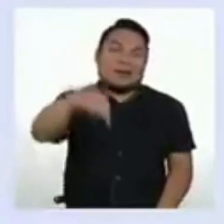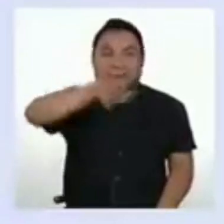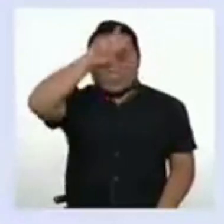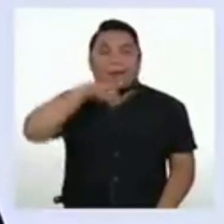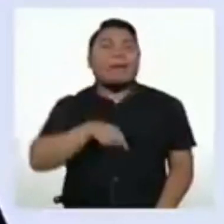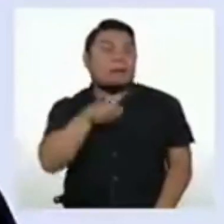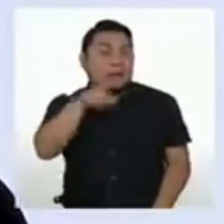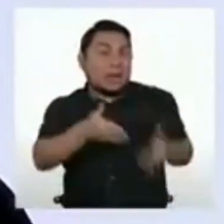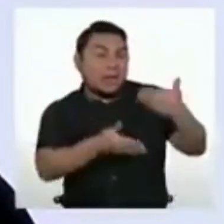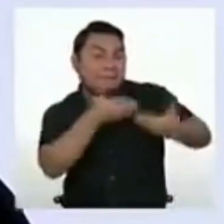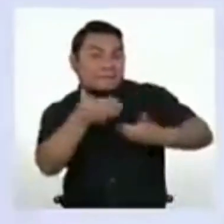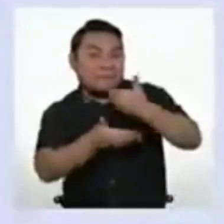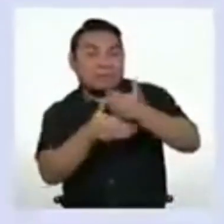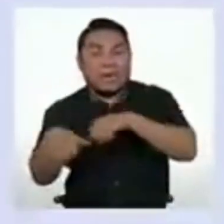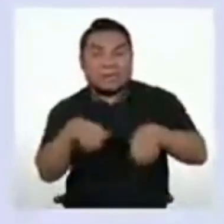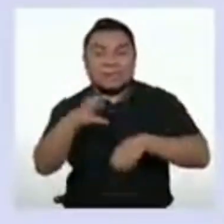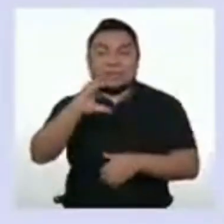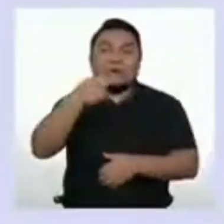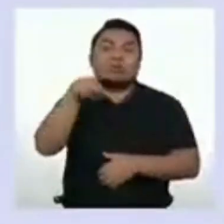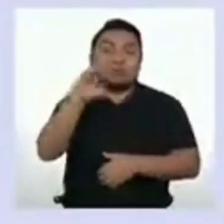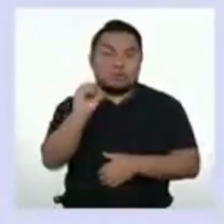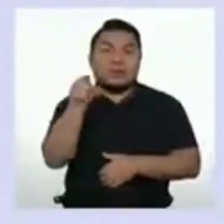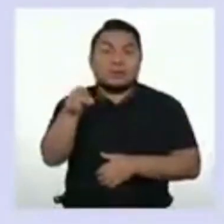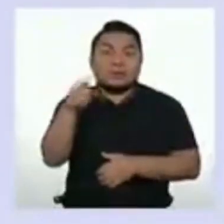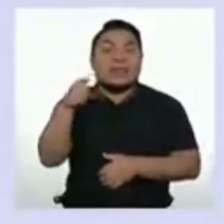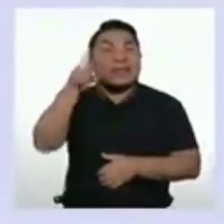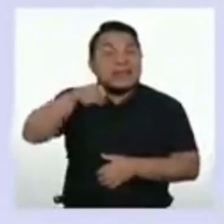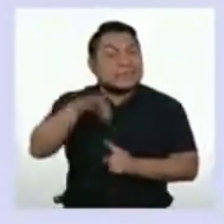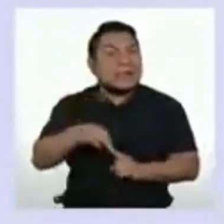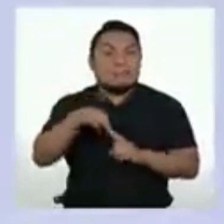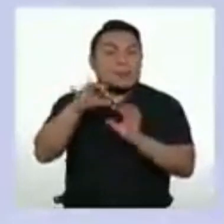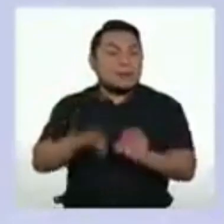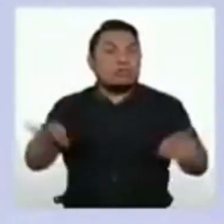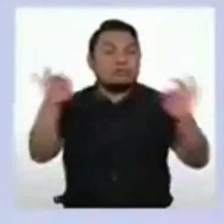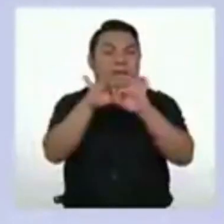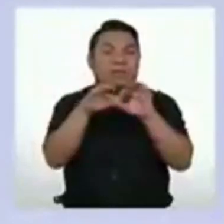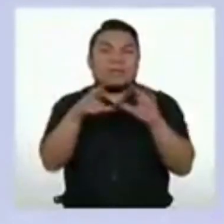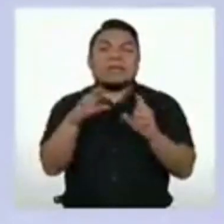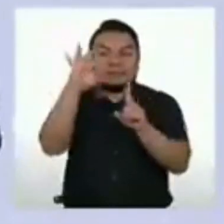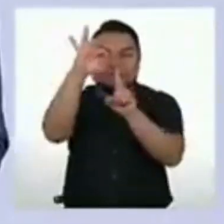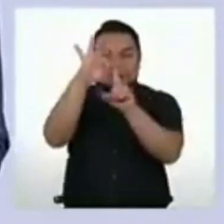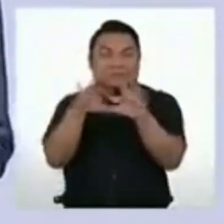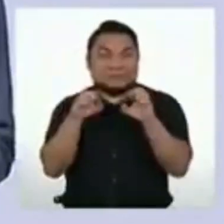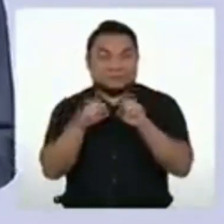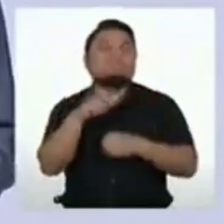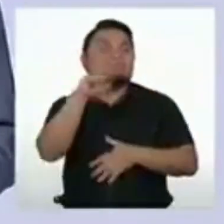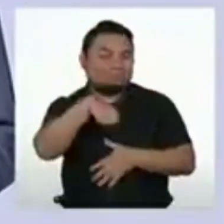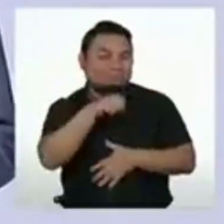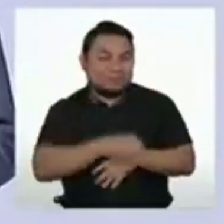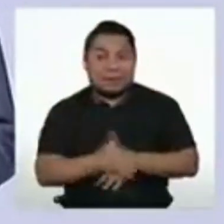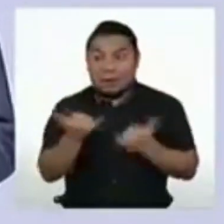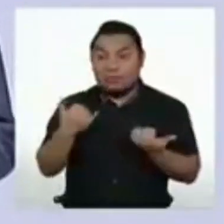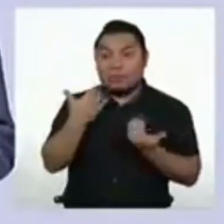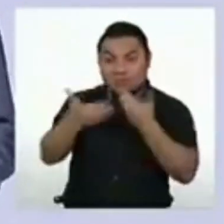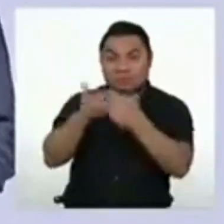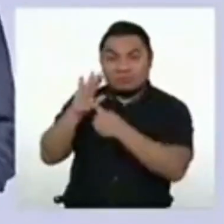en el proceso para elaborar el chuño intervienen las bajas temperaturas. ¡Qué interesante! Claro, Patricia, y les voy a mostrar el